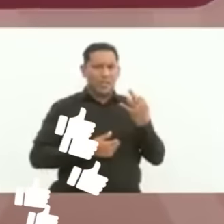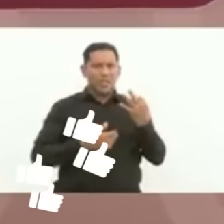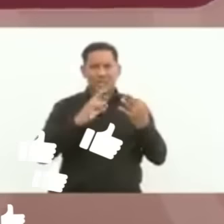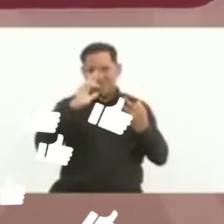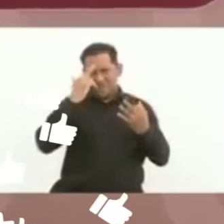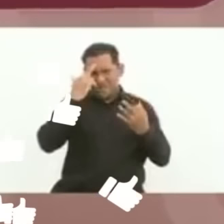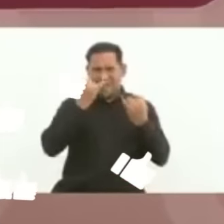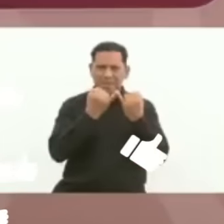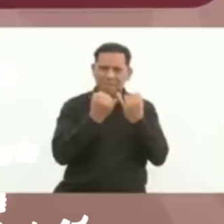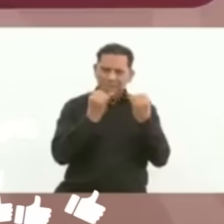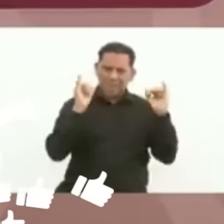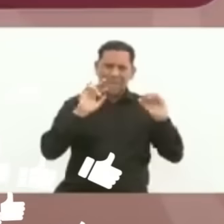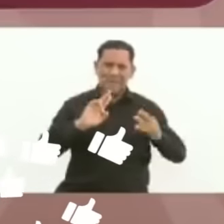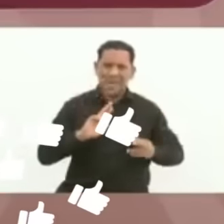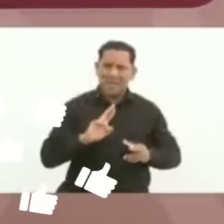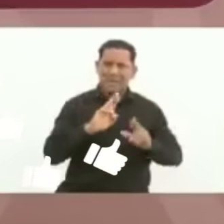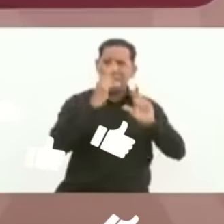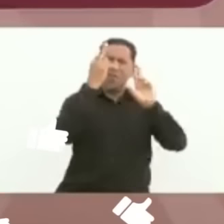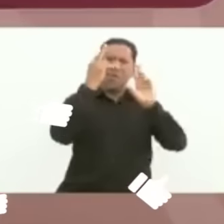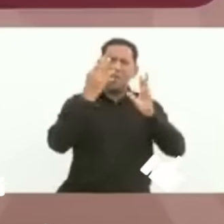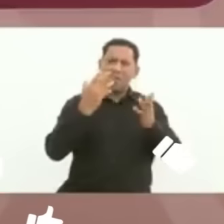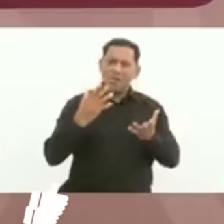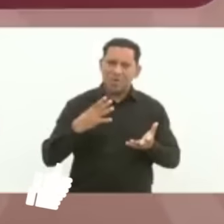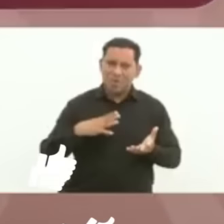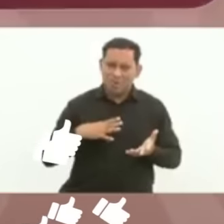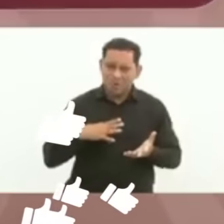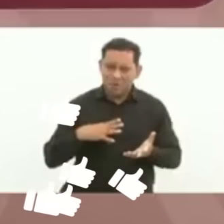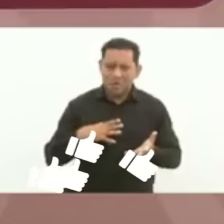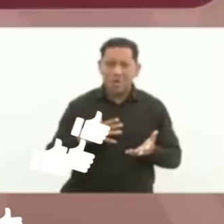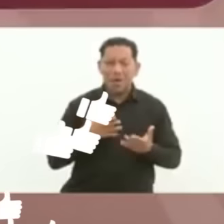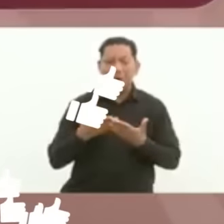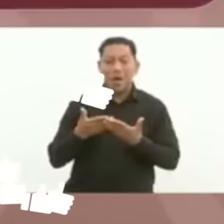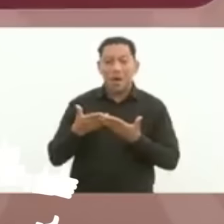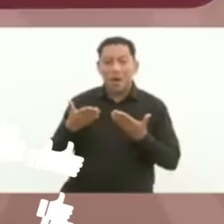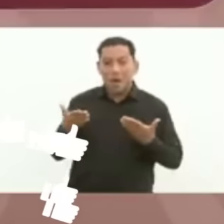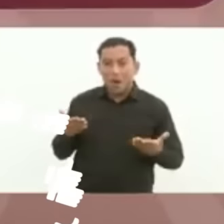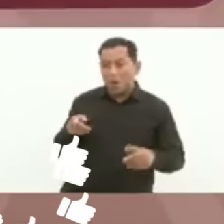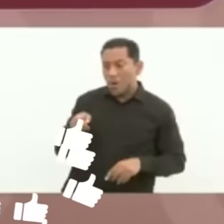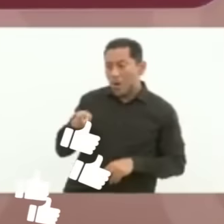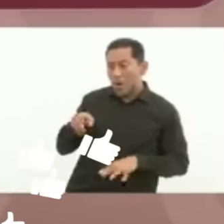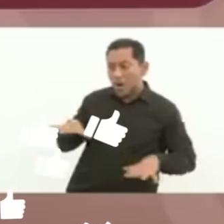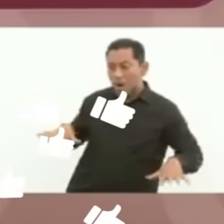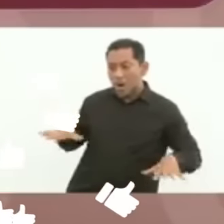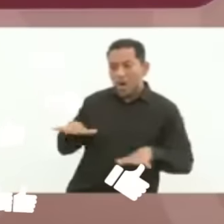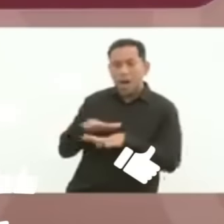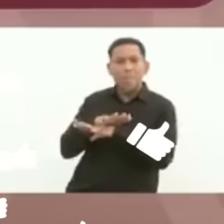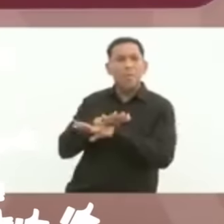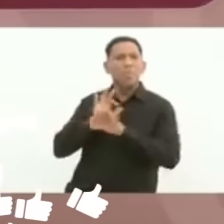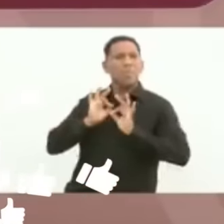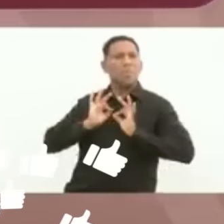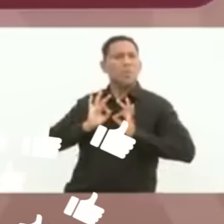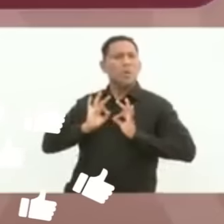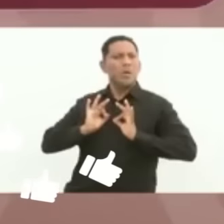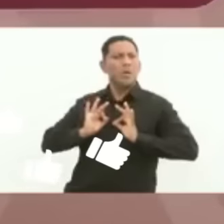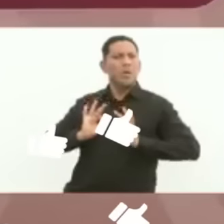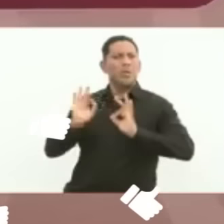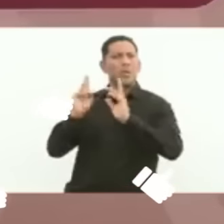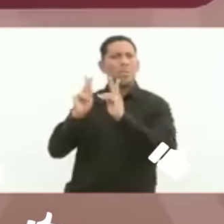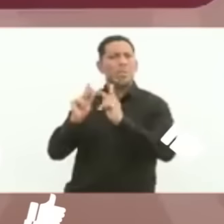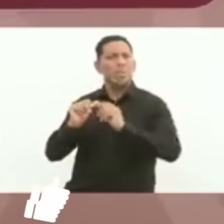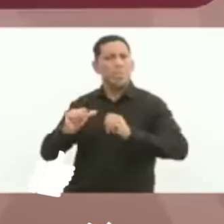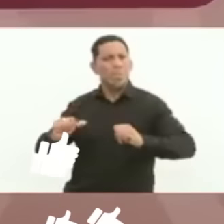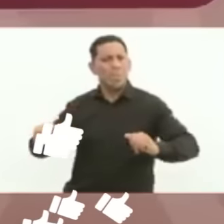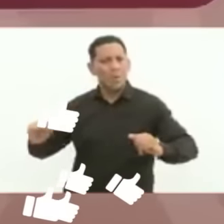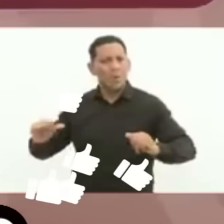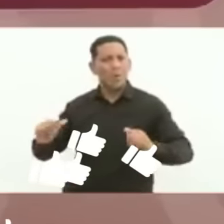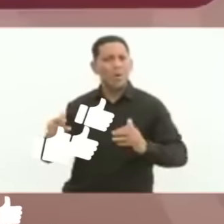que la reforma que la revolución solo que ahora es una transformación pacífica Pero no por ello